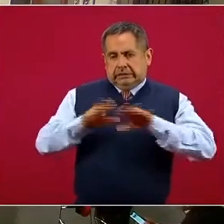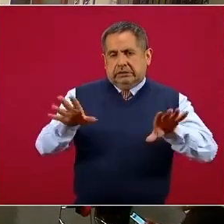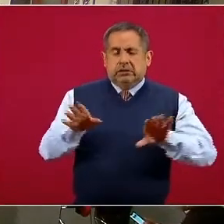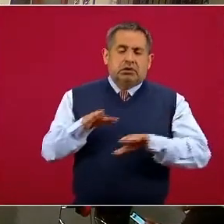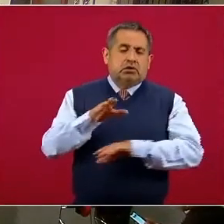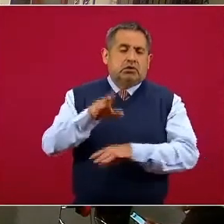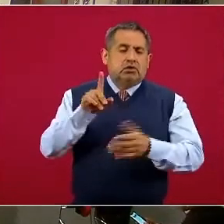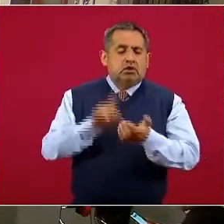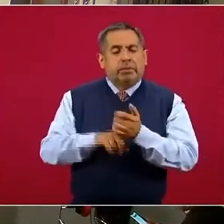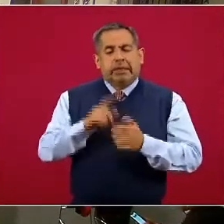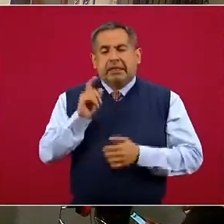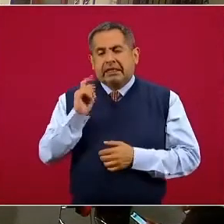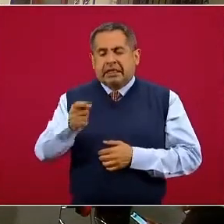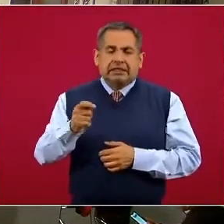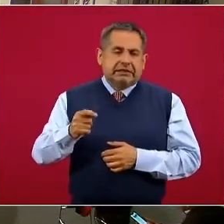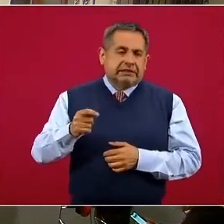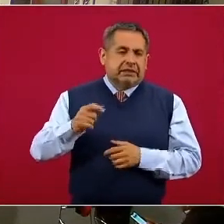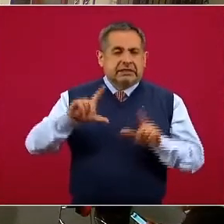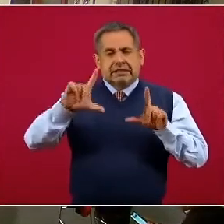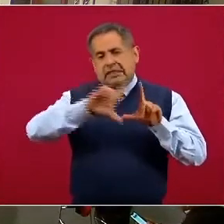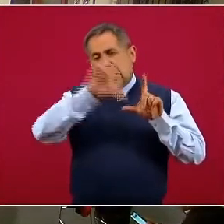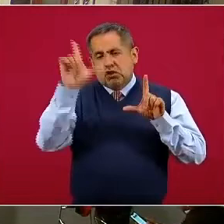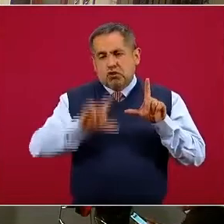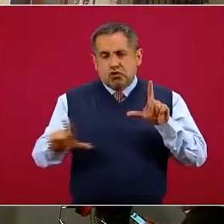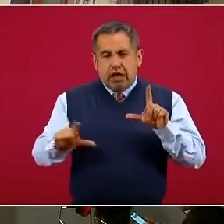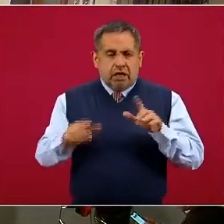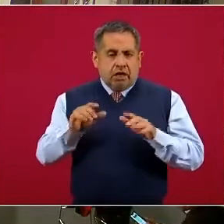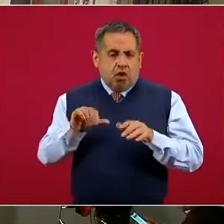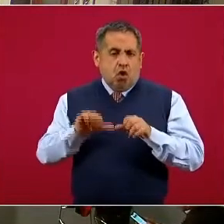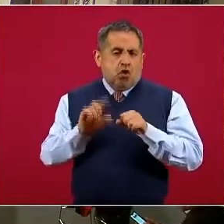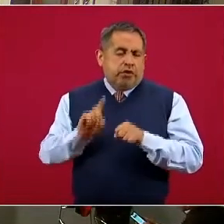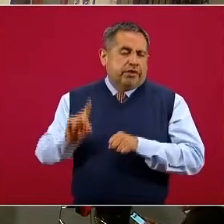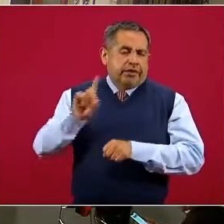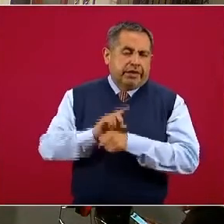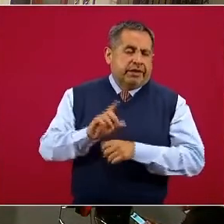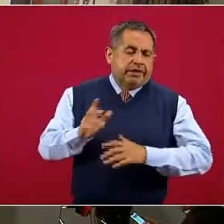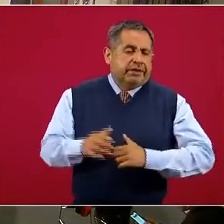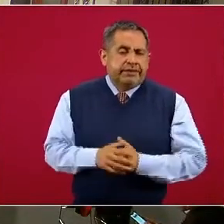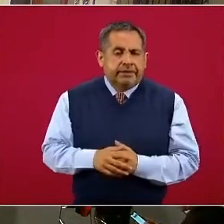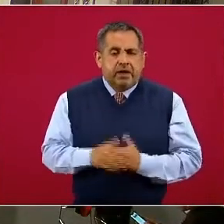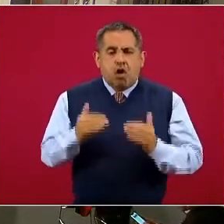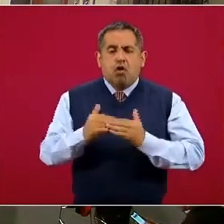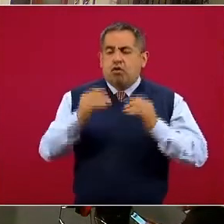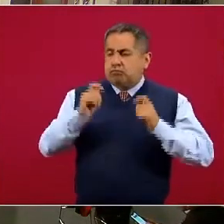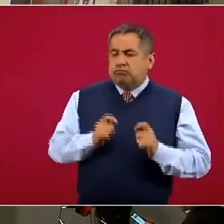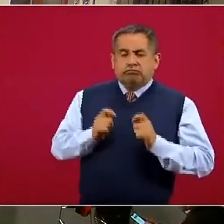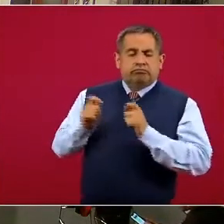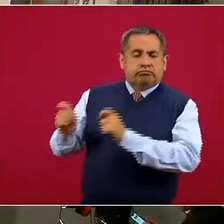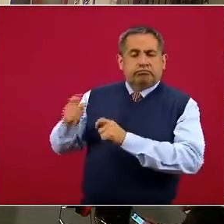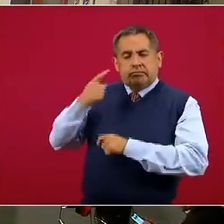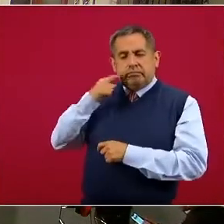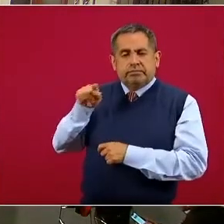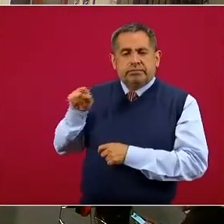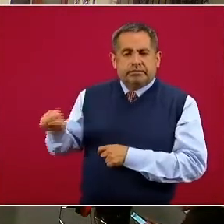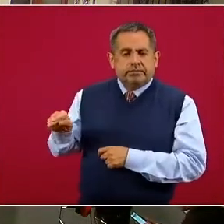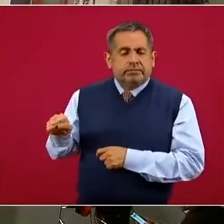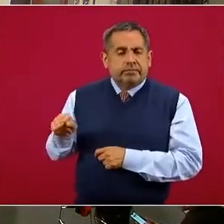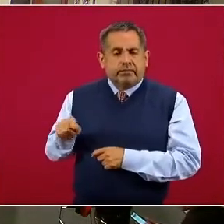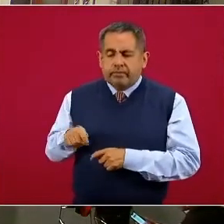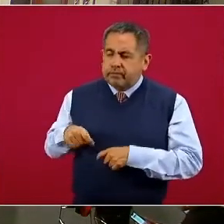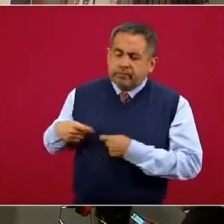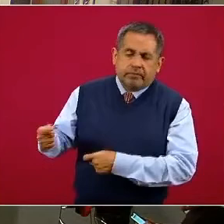relación a los escenarios nacionales que tenemos para el día de hoy. Y ahora entonces pasaríamos a darle